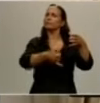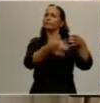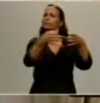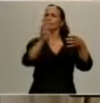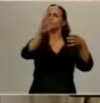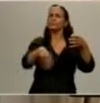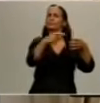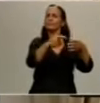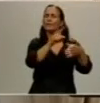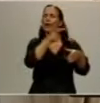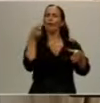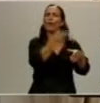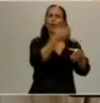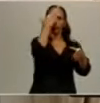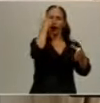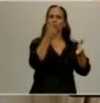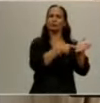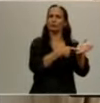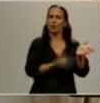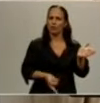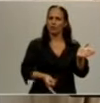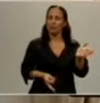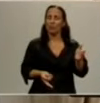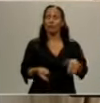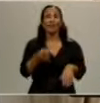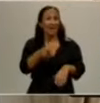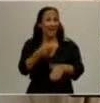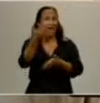apelar, pero virtualmente el memorándum